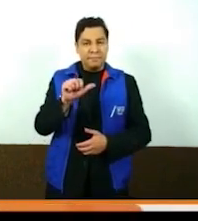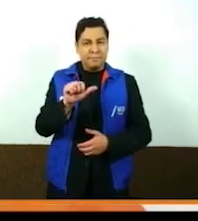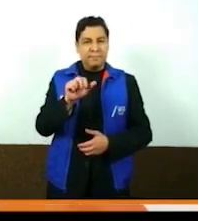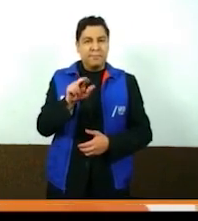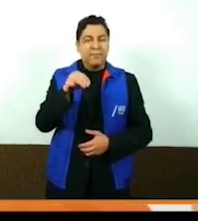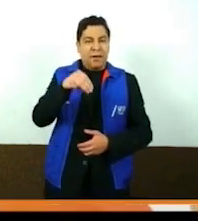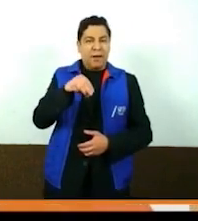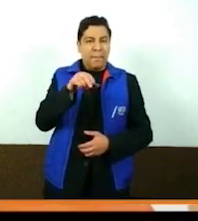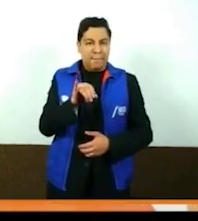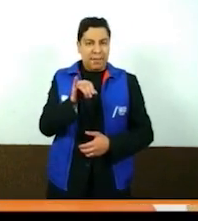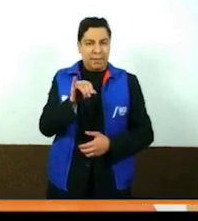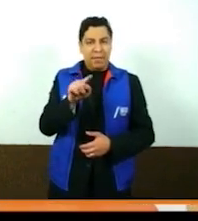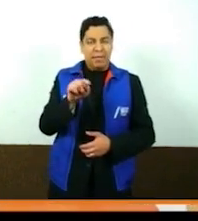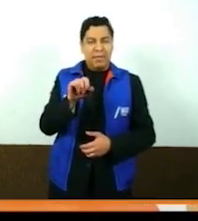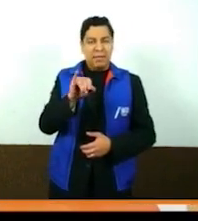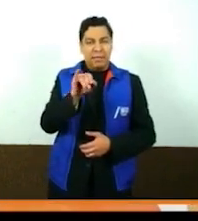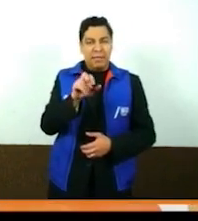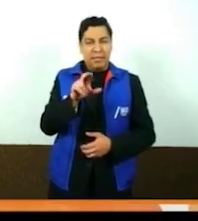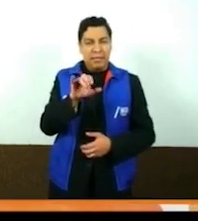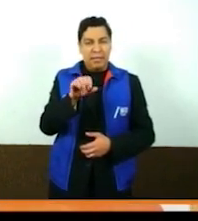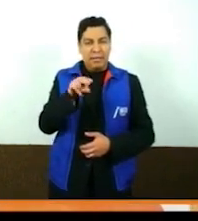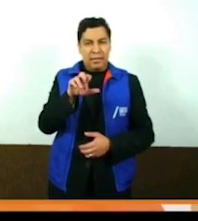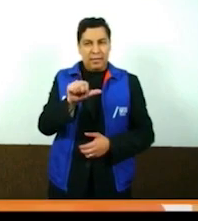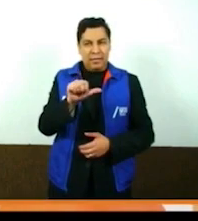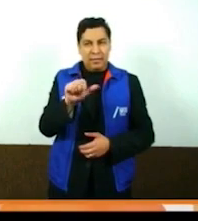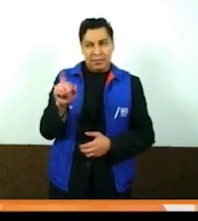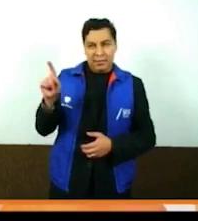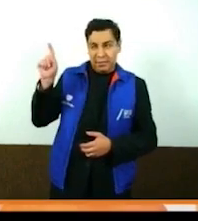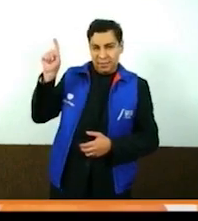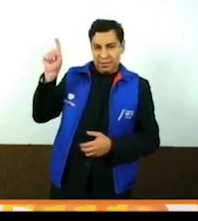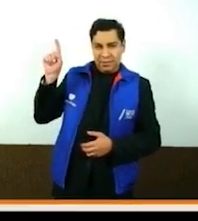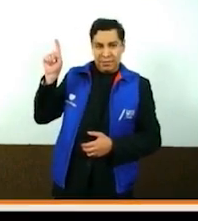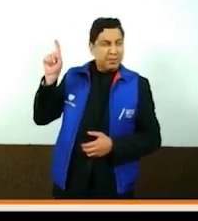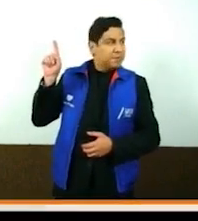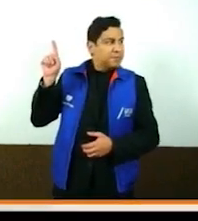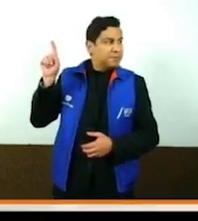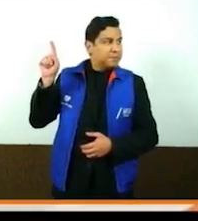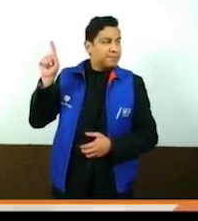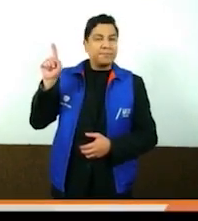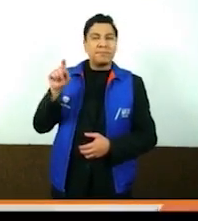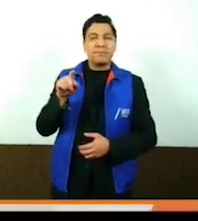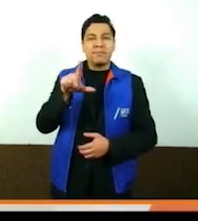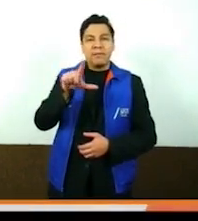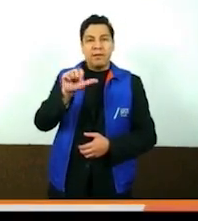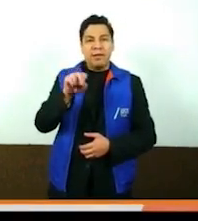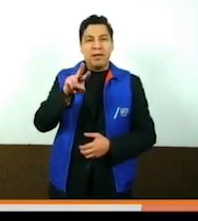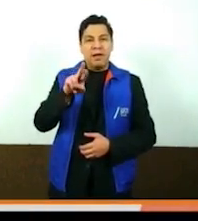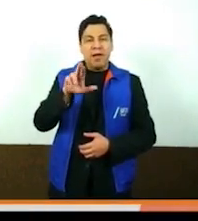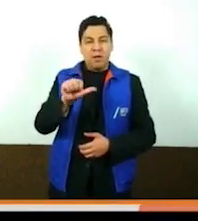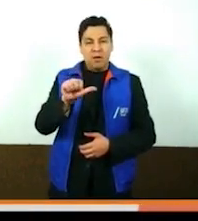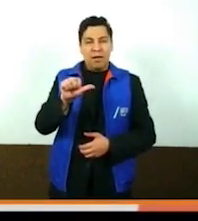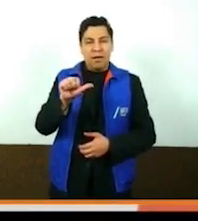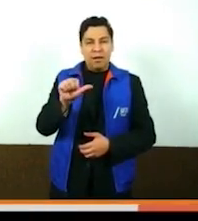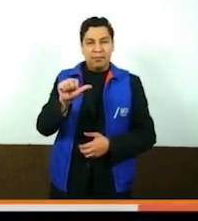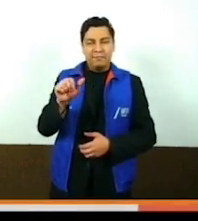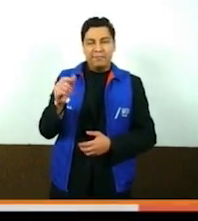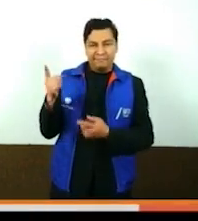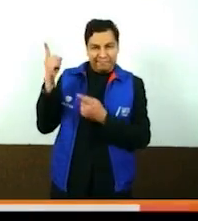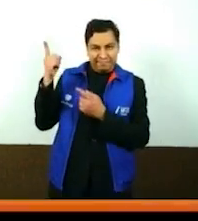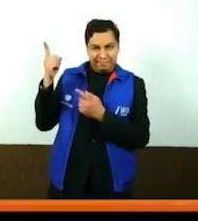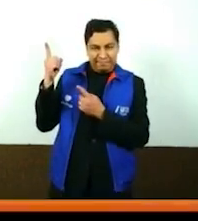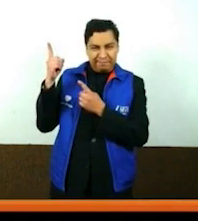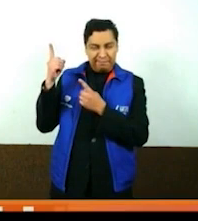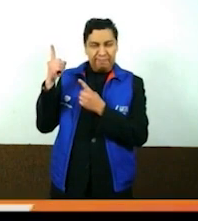Aradí Martínez Tijerina. Laura Yael Mendoza Agama,